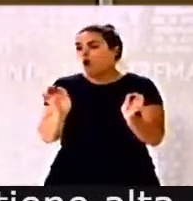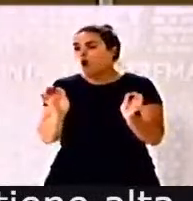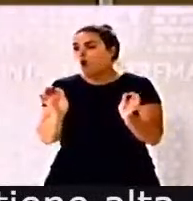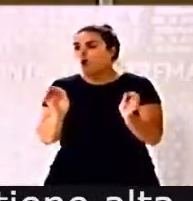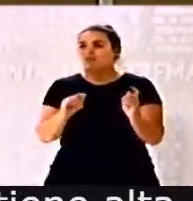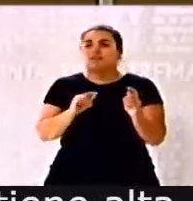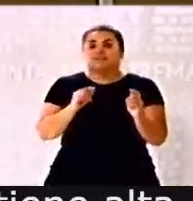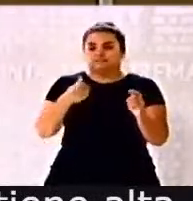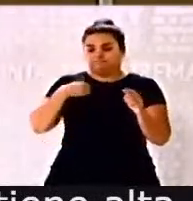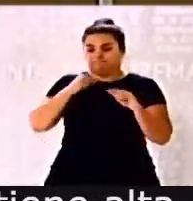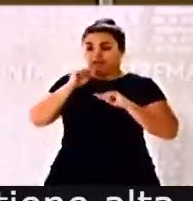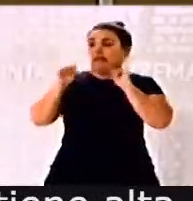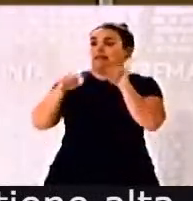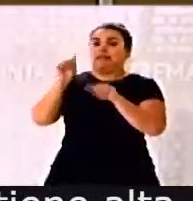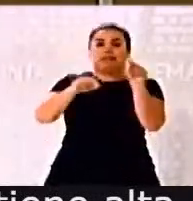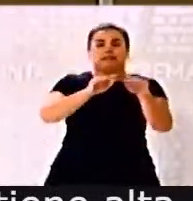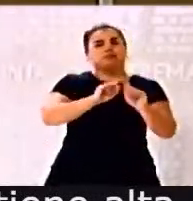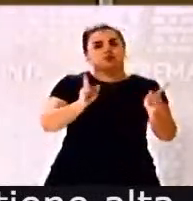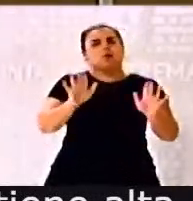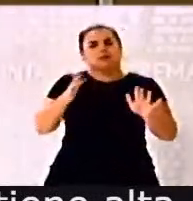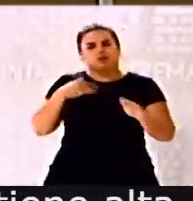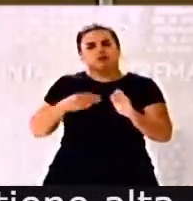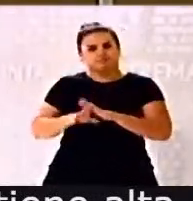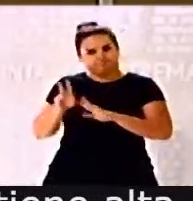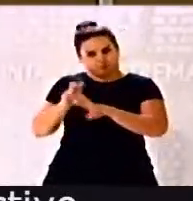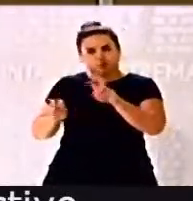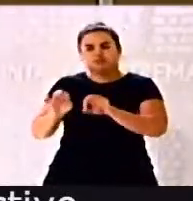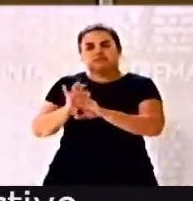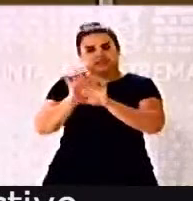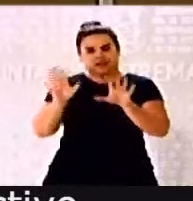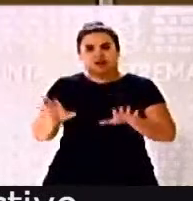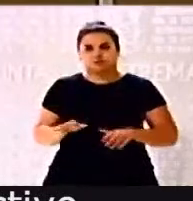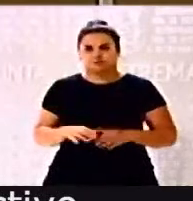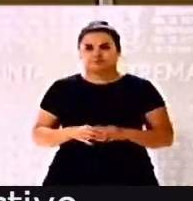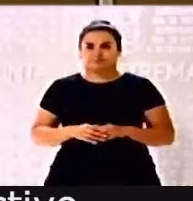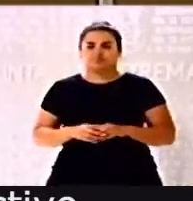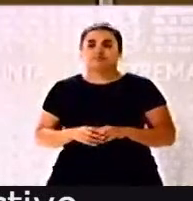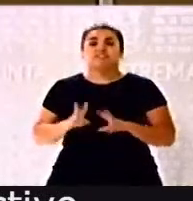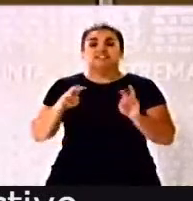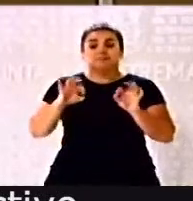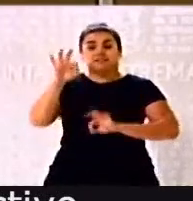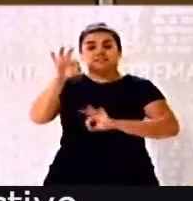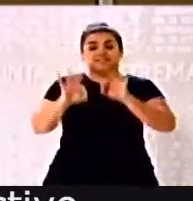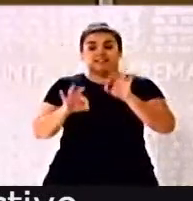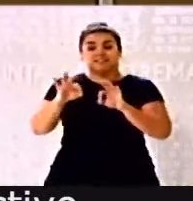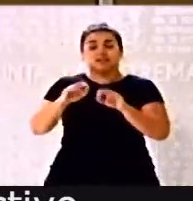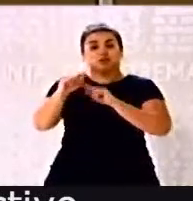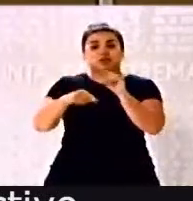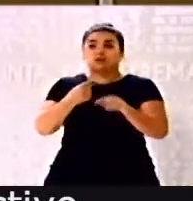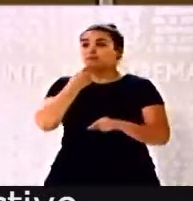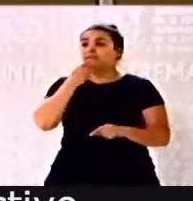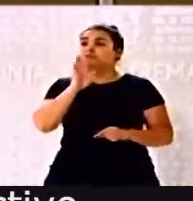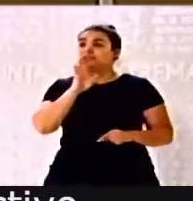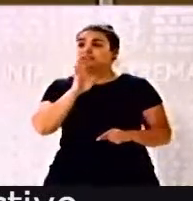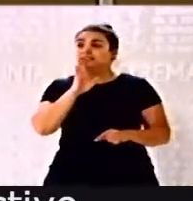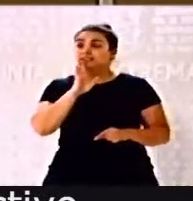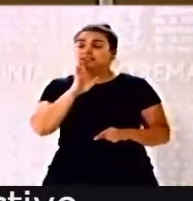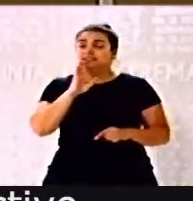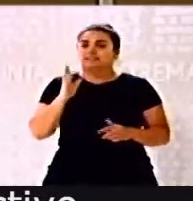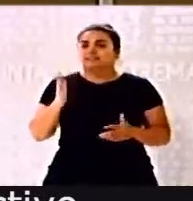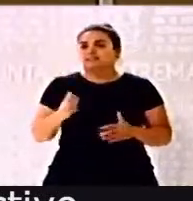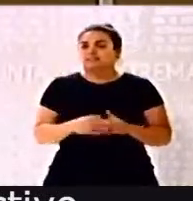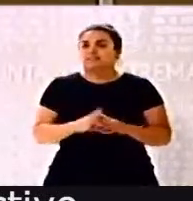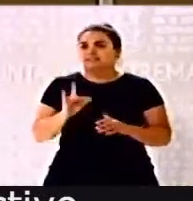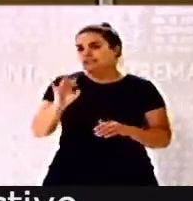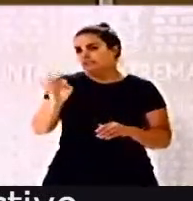infectivo. En cualquier caso, seguiremos buscándolo, evidentemente, ¿no? Con respecto a la tasa de contagio que me dice, es